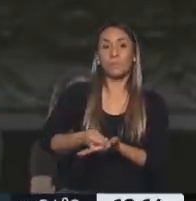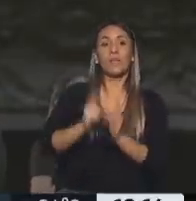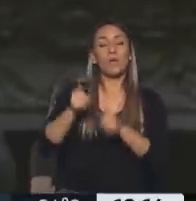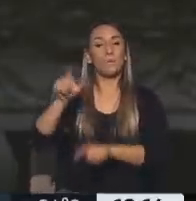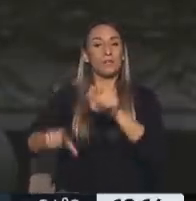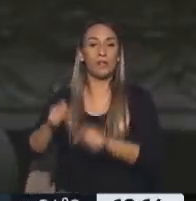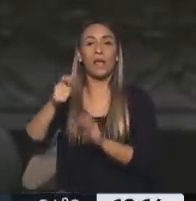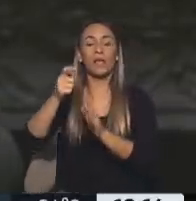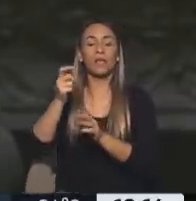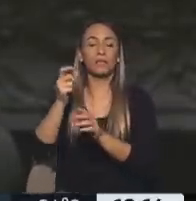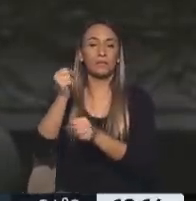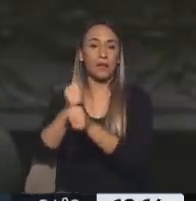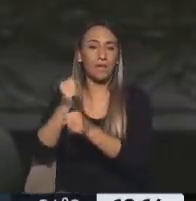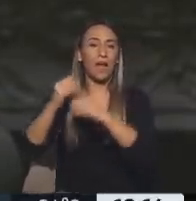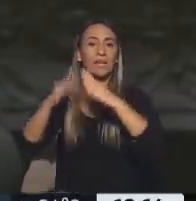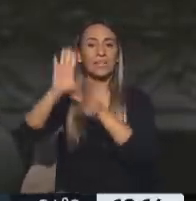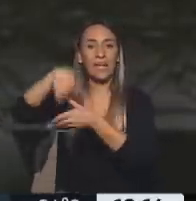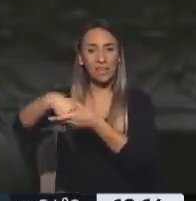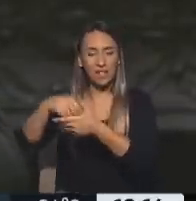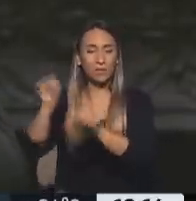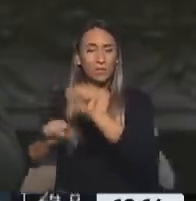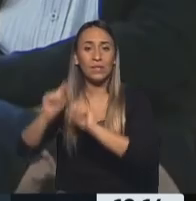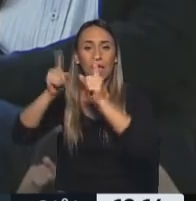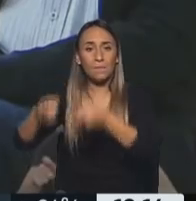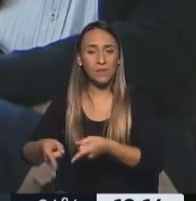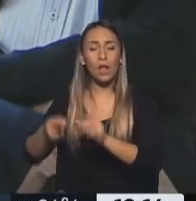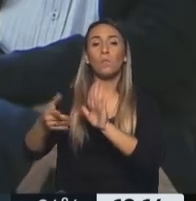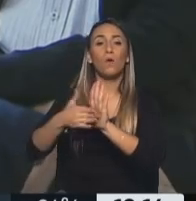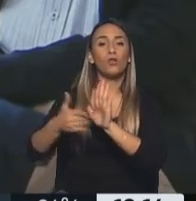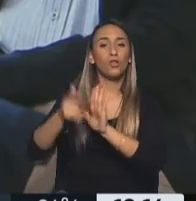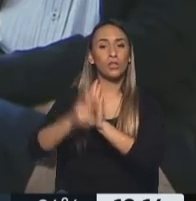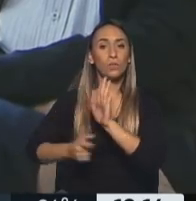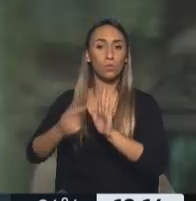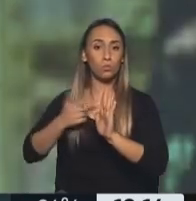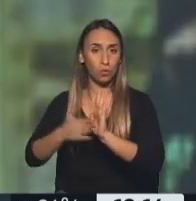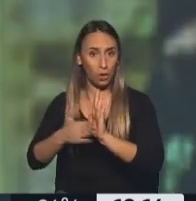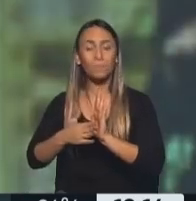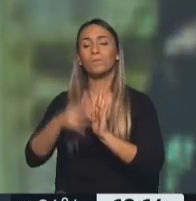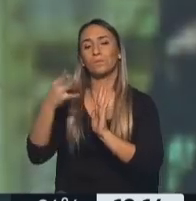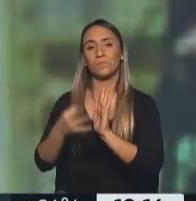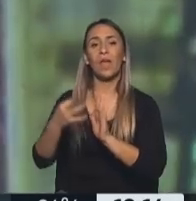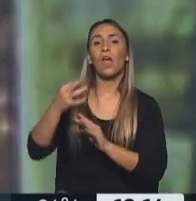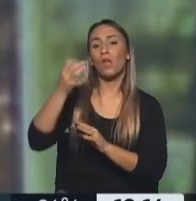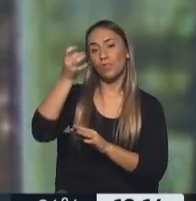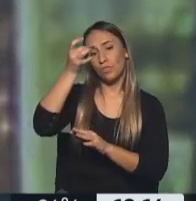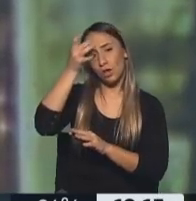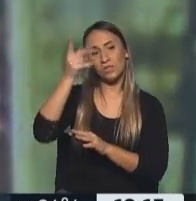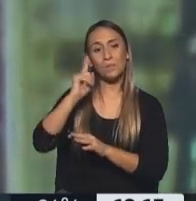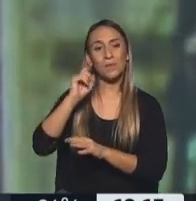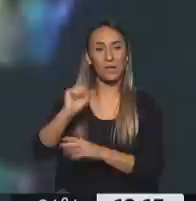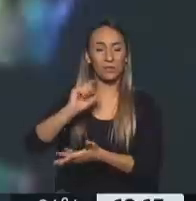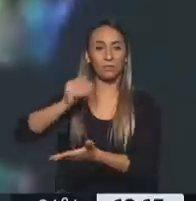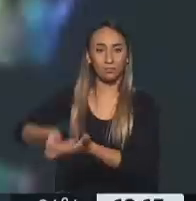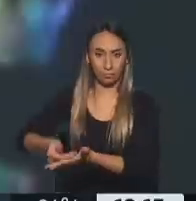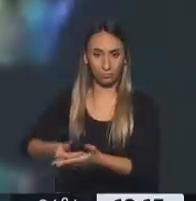tistas y trabajadoras de casas particulares también 18 mil pesos feliz dividido en dos cuotas monotributistas solamente categorías a y b en este